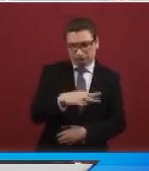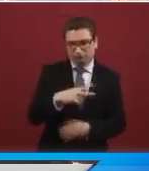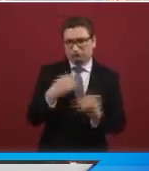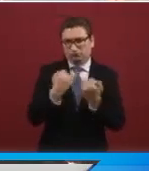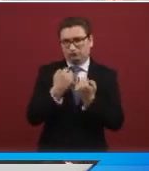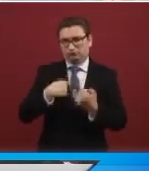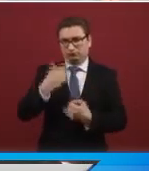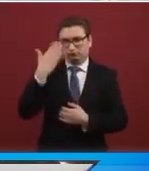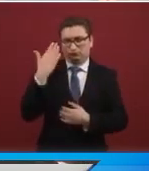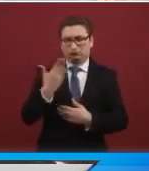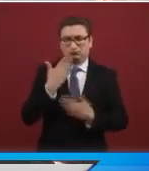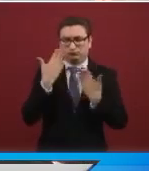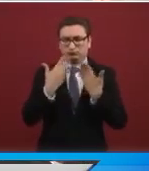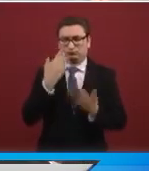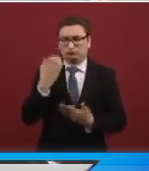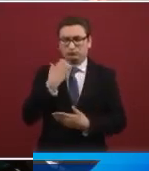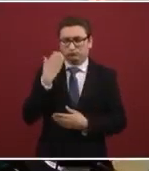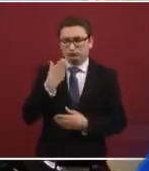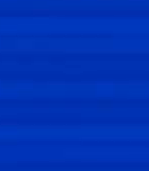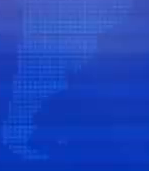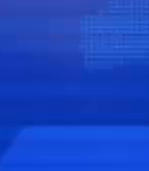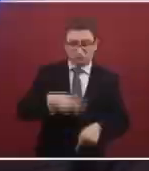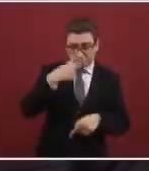mexicana con las mejores causas de la humanidad.